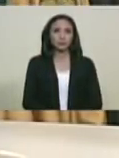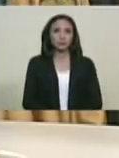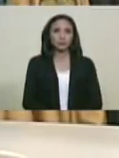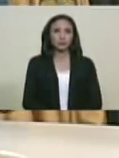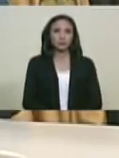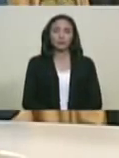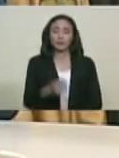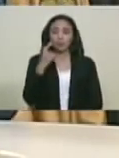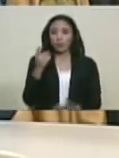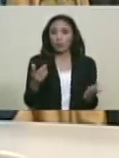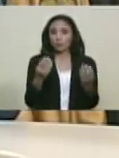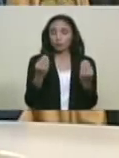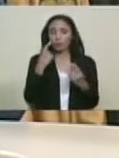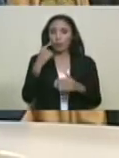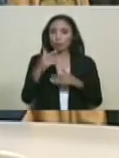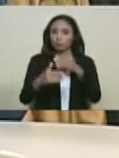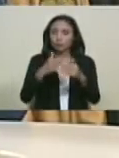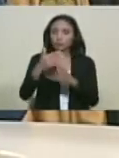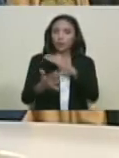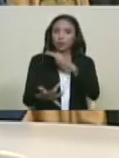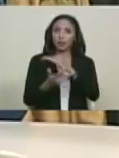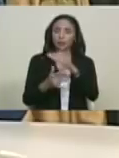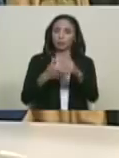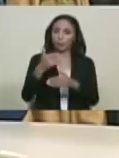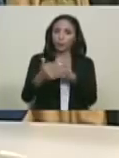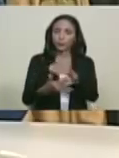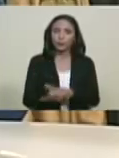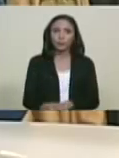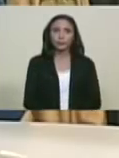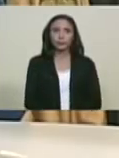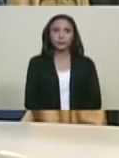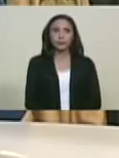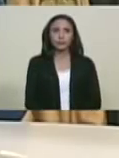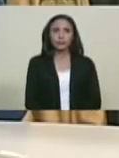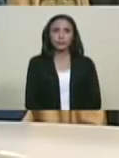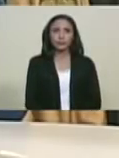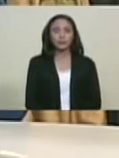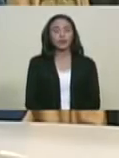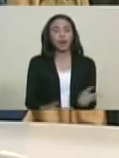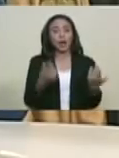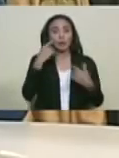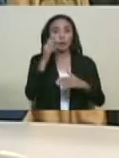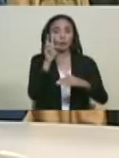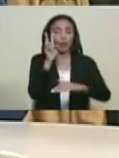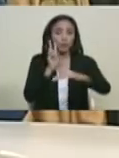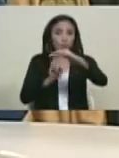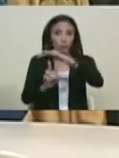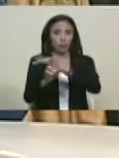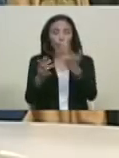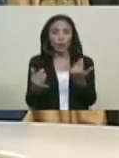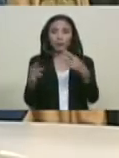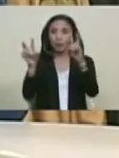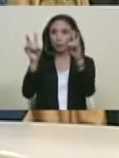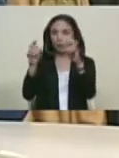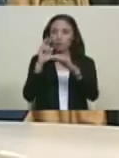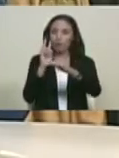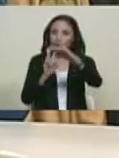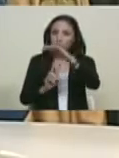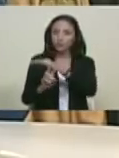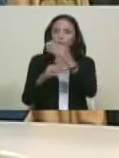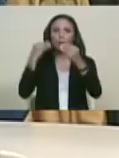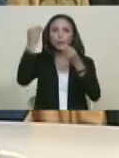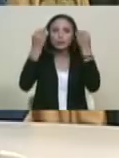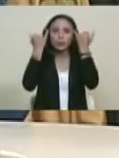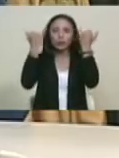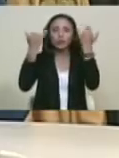dependiente tecnocrática capitalista y la visión nueva del nuevo pensamiento